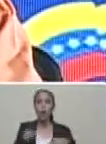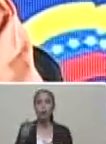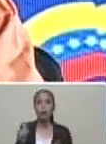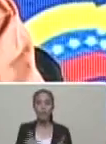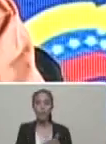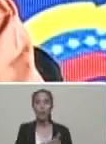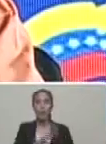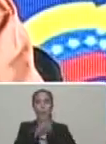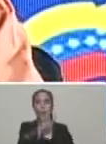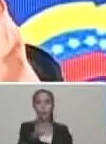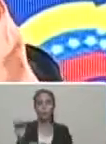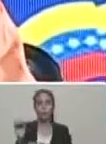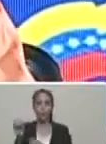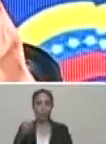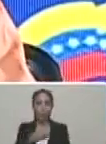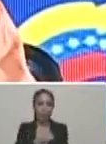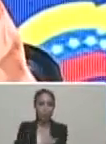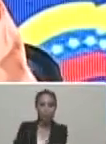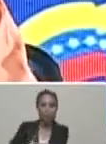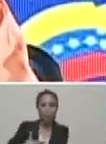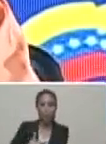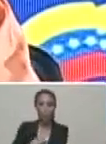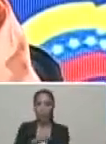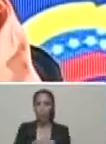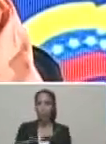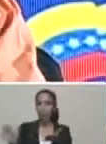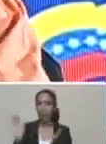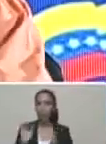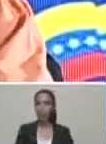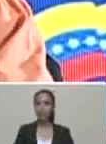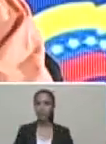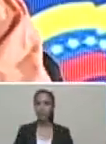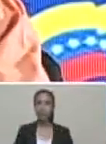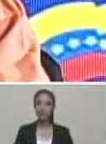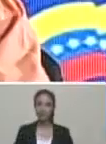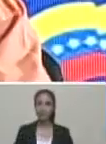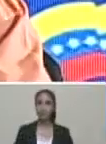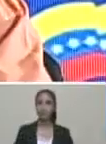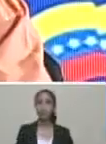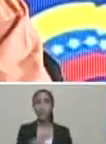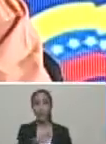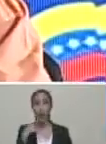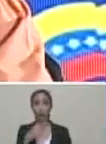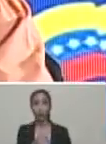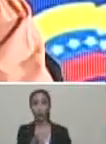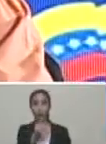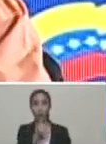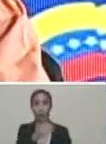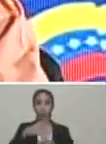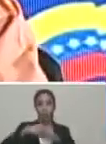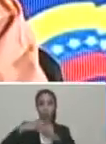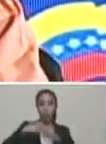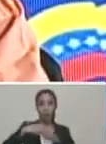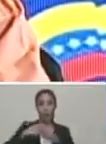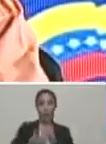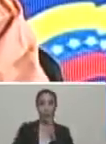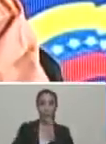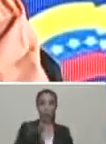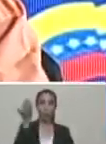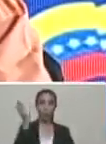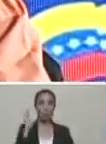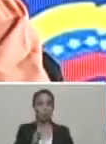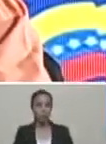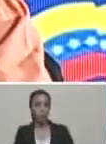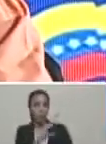de todo tipo. Y todo eso gratis. Los precios que usted habló ahorita son discretos cuando uno va